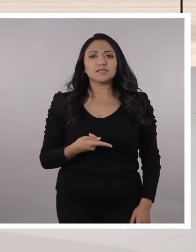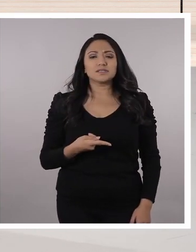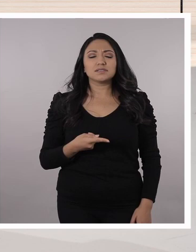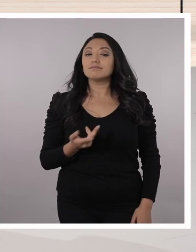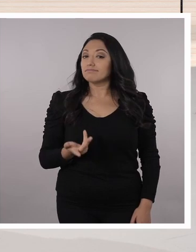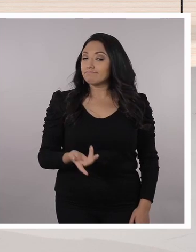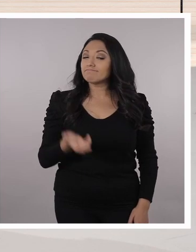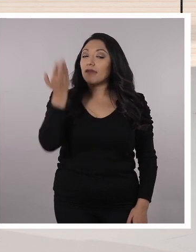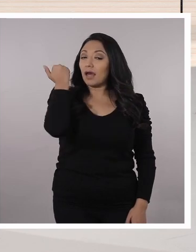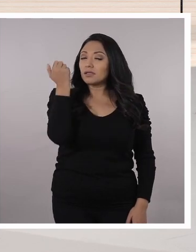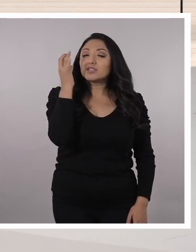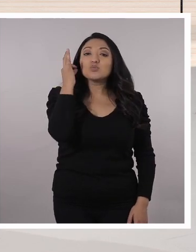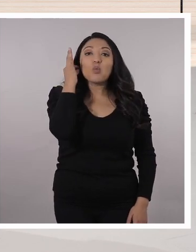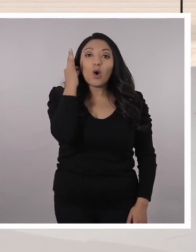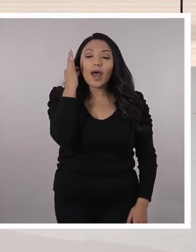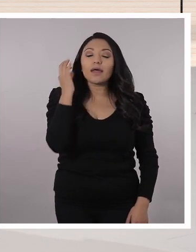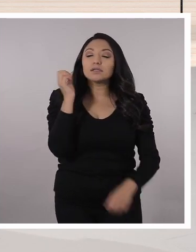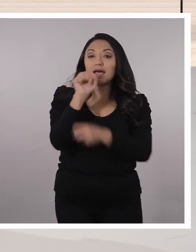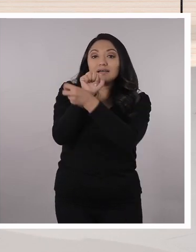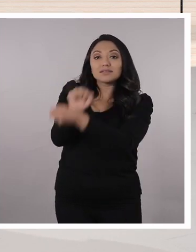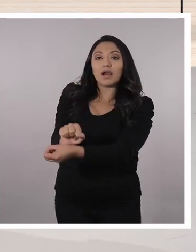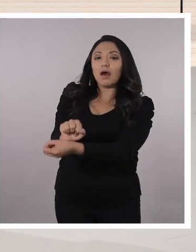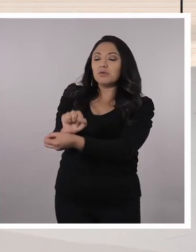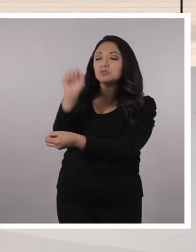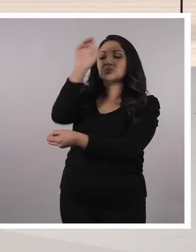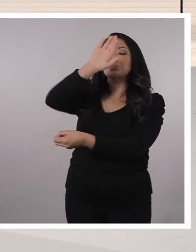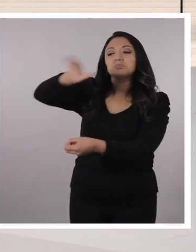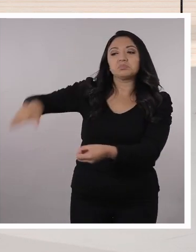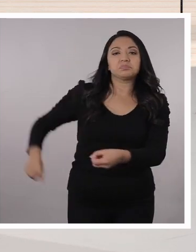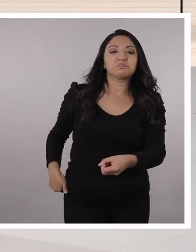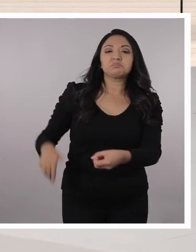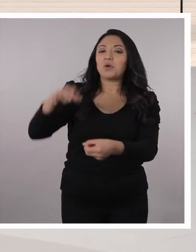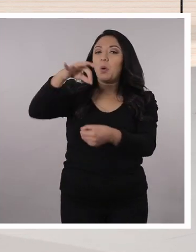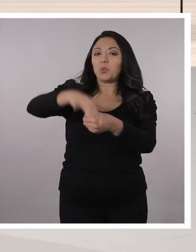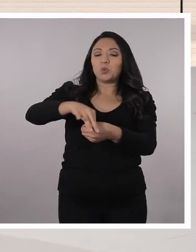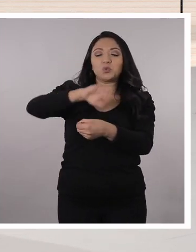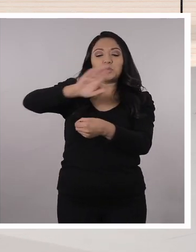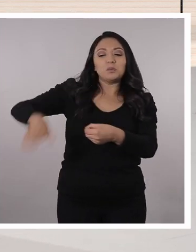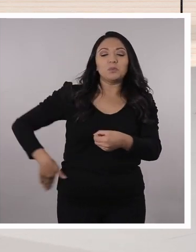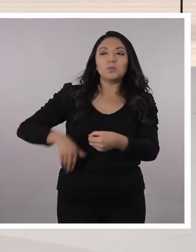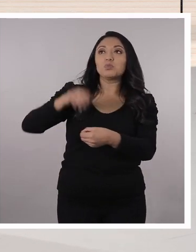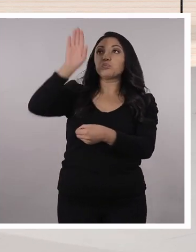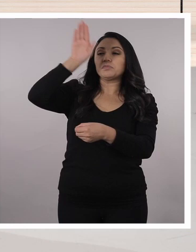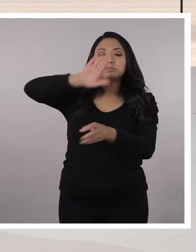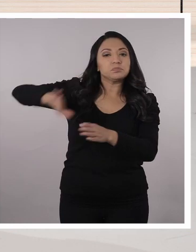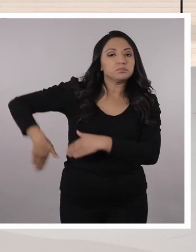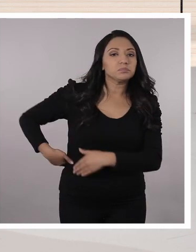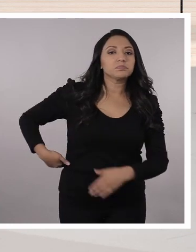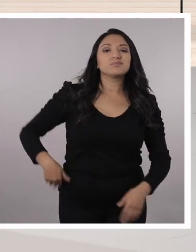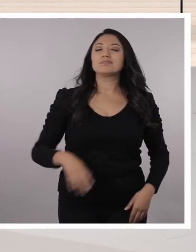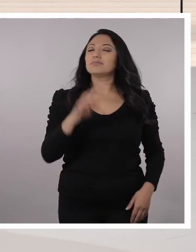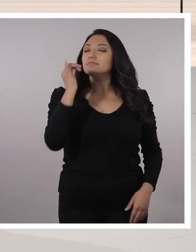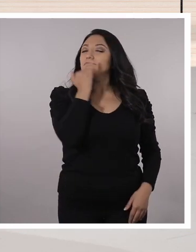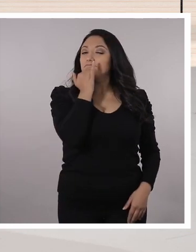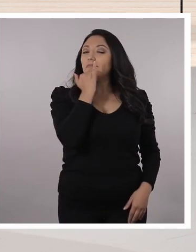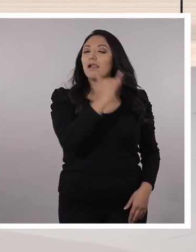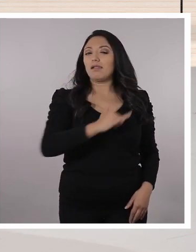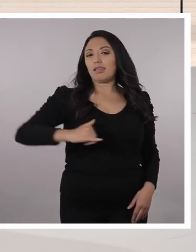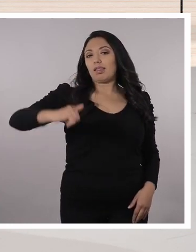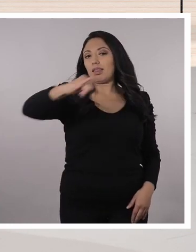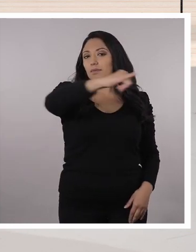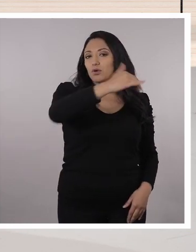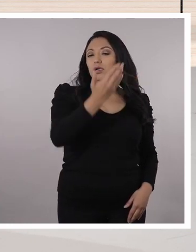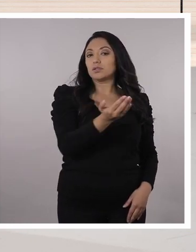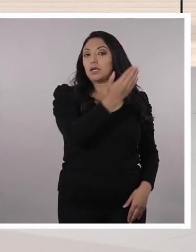En ese momento de la historia, las mujeres ni los esclavos de esa época tenían ni voz ni voto. Pues a mí me parece que esa democracia estaba